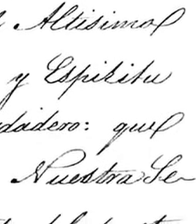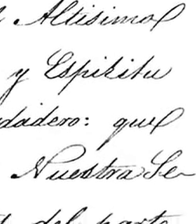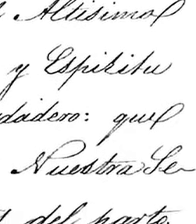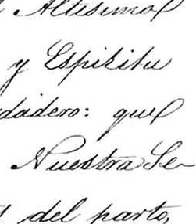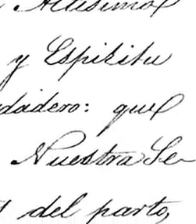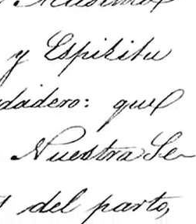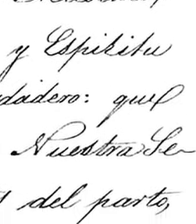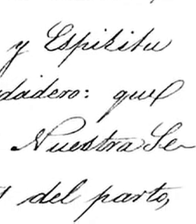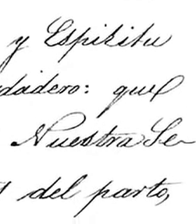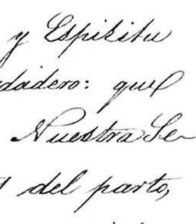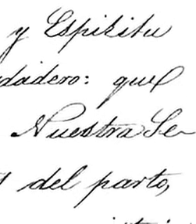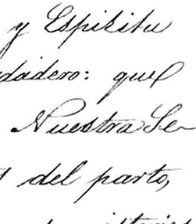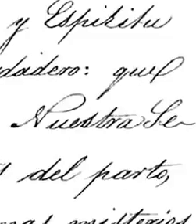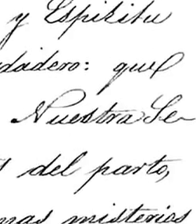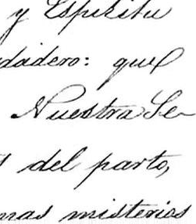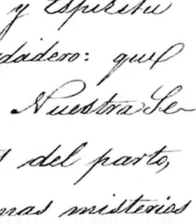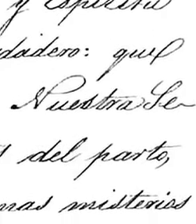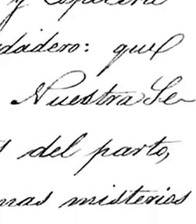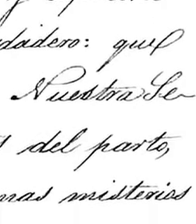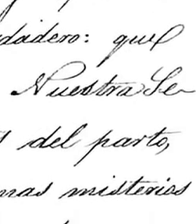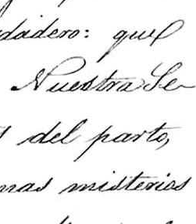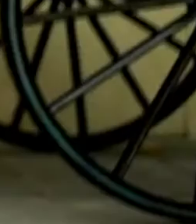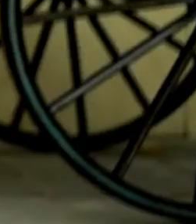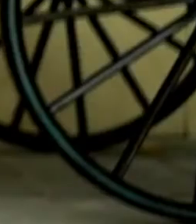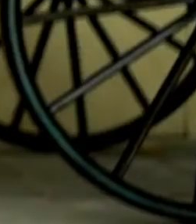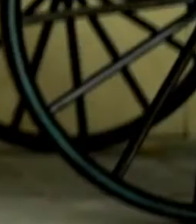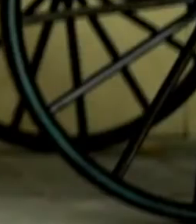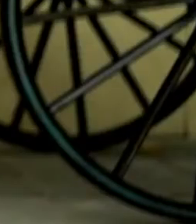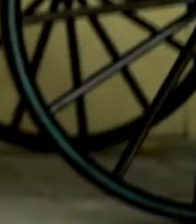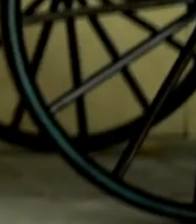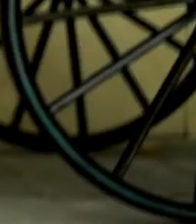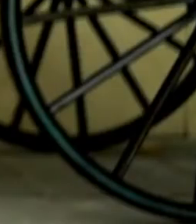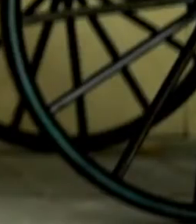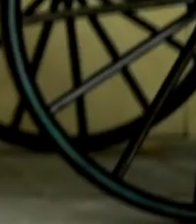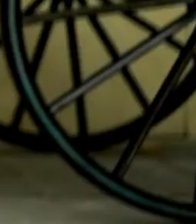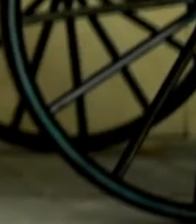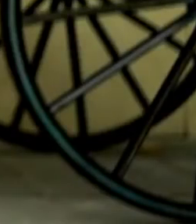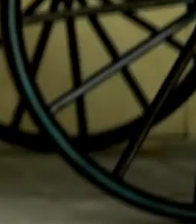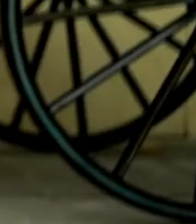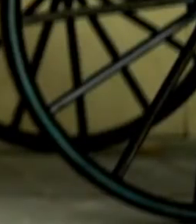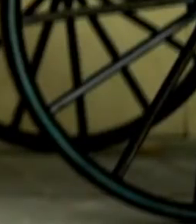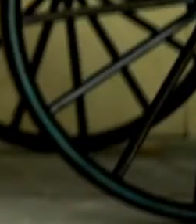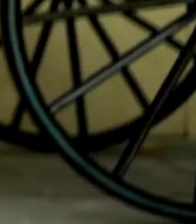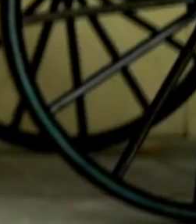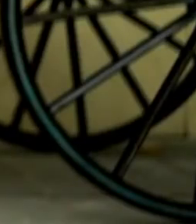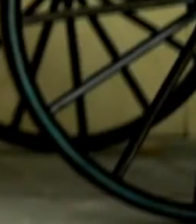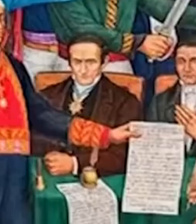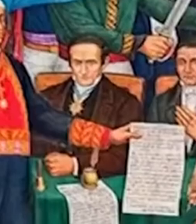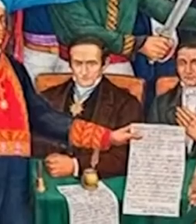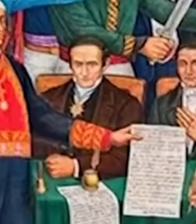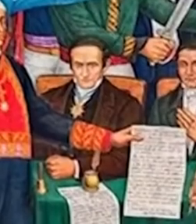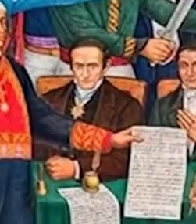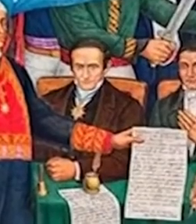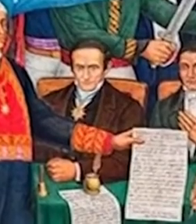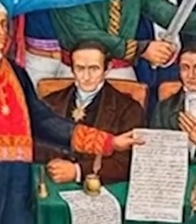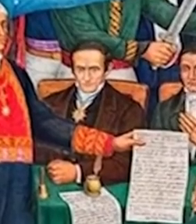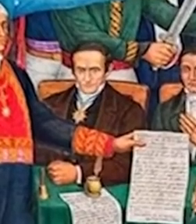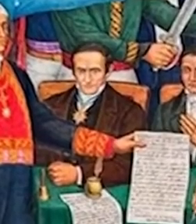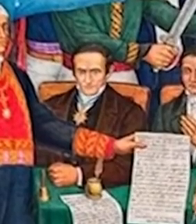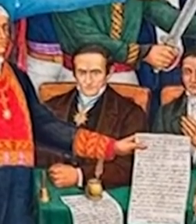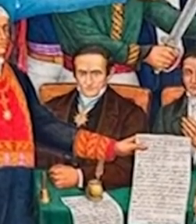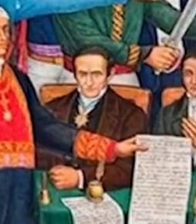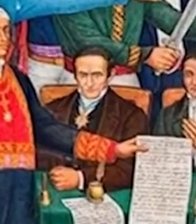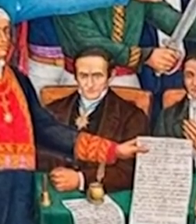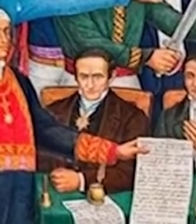y tenía la entereza y el carácter para hacerlo. Pero yo creo que ella es el prototipo de una mujer luchadora que muy bien